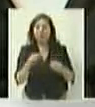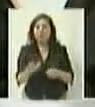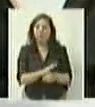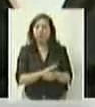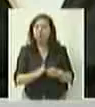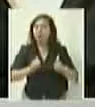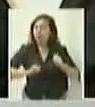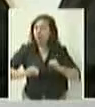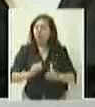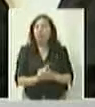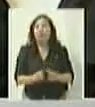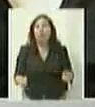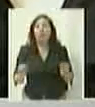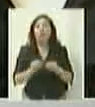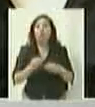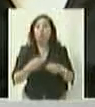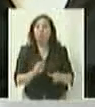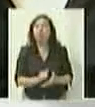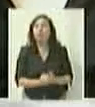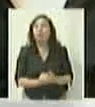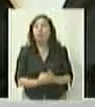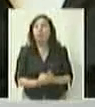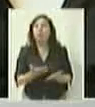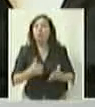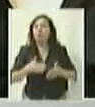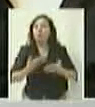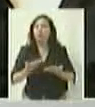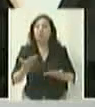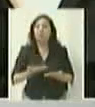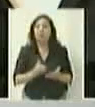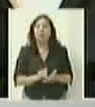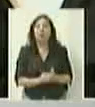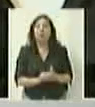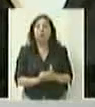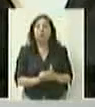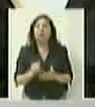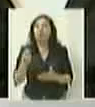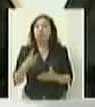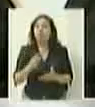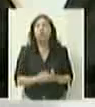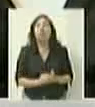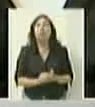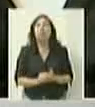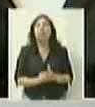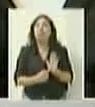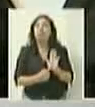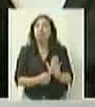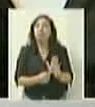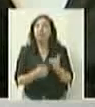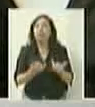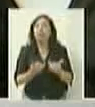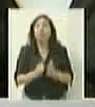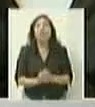cubrir actividades del sector público, y no se puede pretender de que los segundos de presentación en